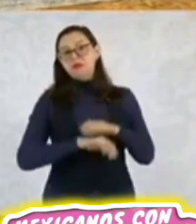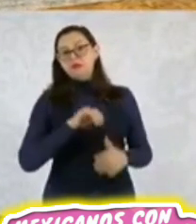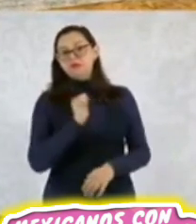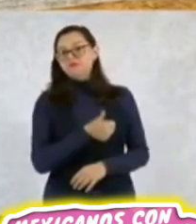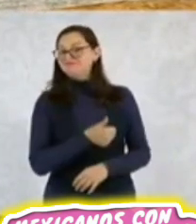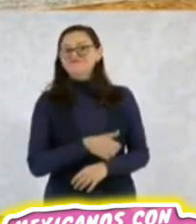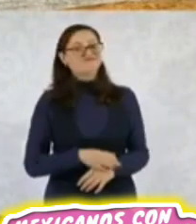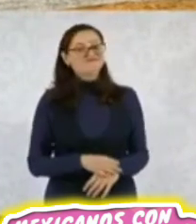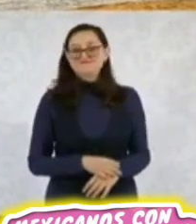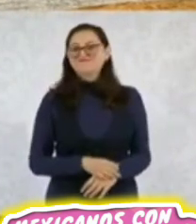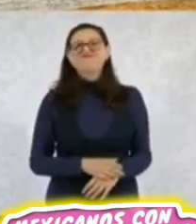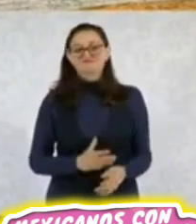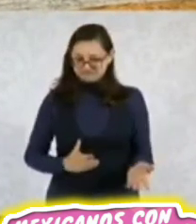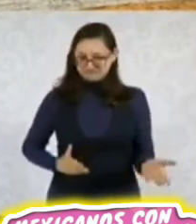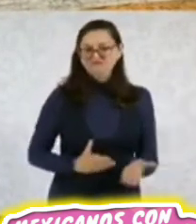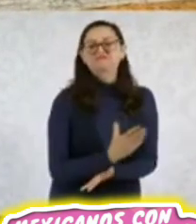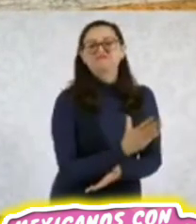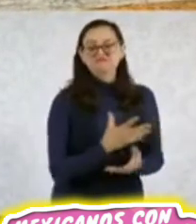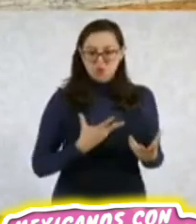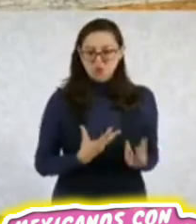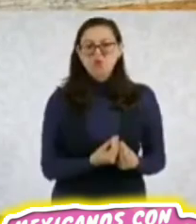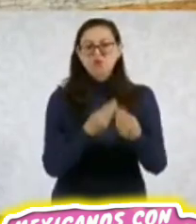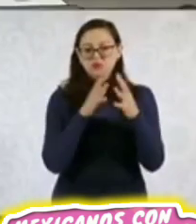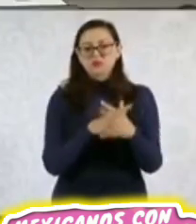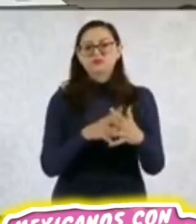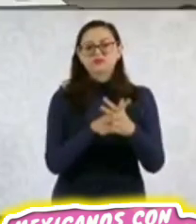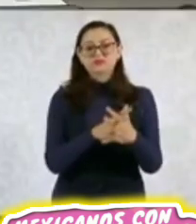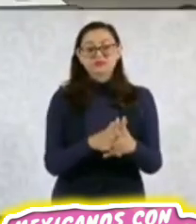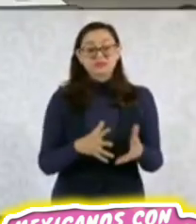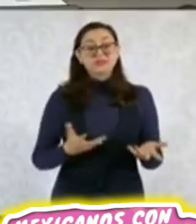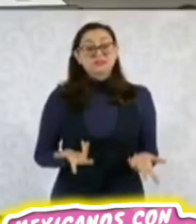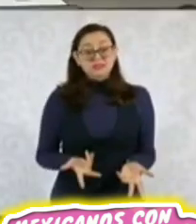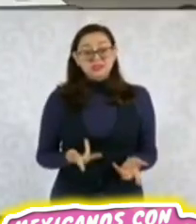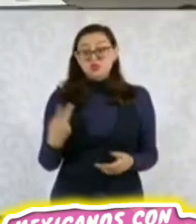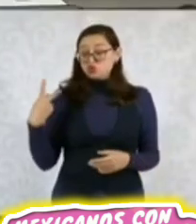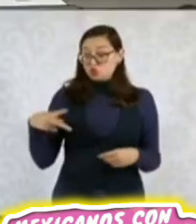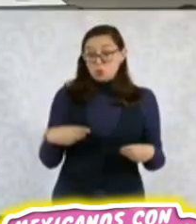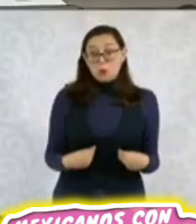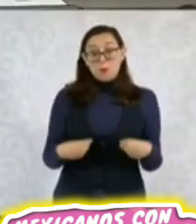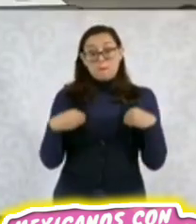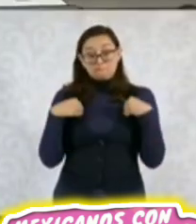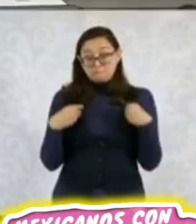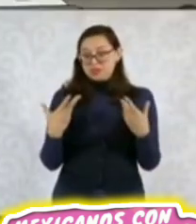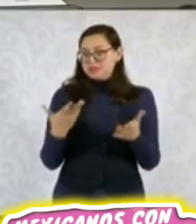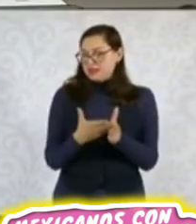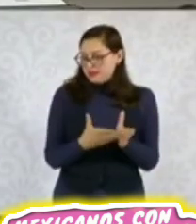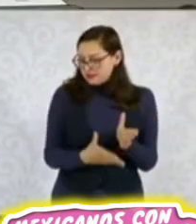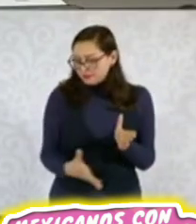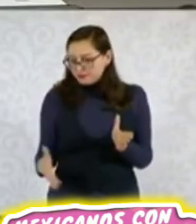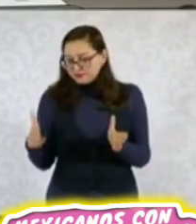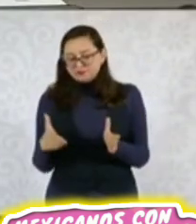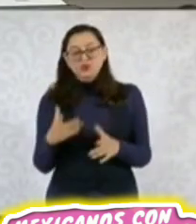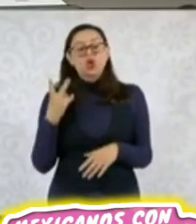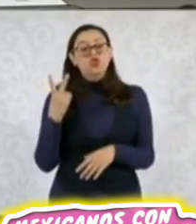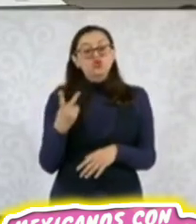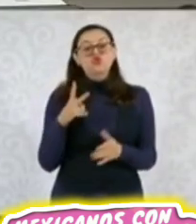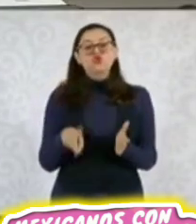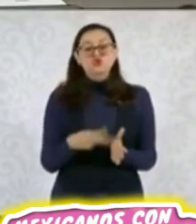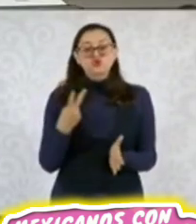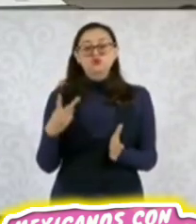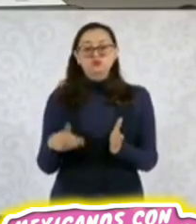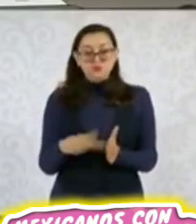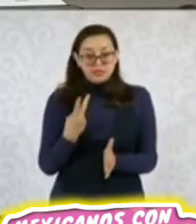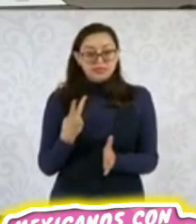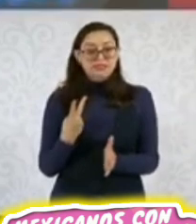resuelto, ella se incorpora a la insurgencia. Pues bien, después de todo lo que vive, el ser 2 veces